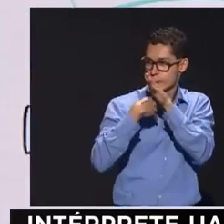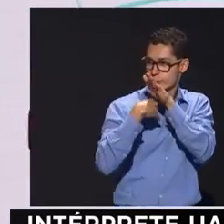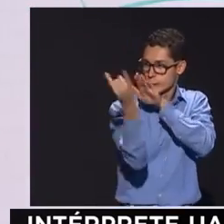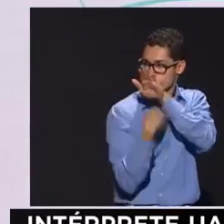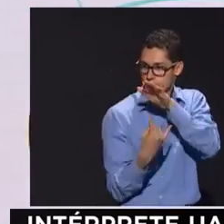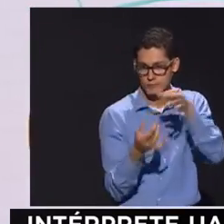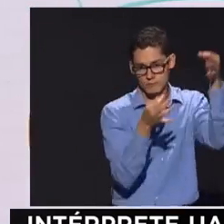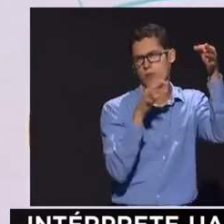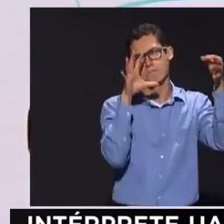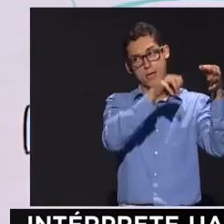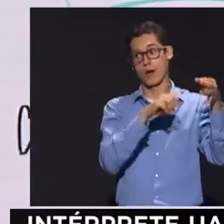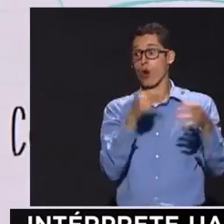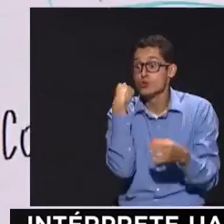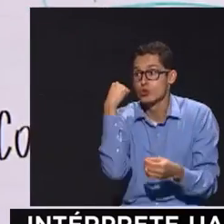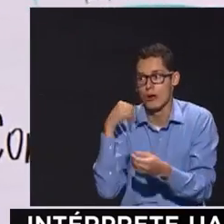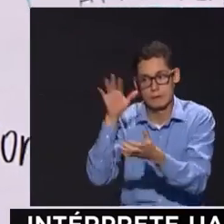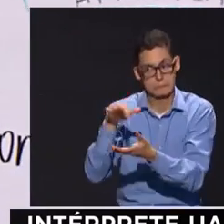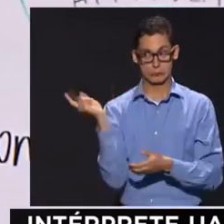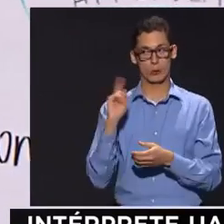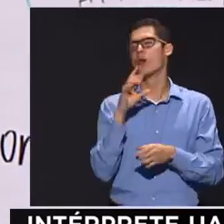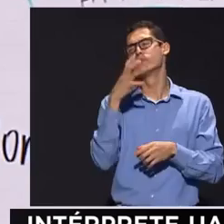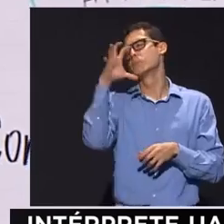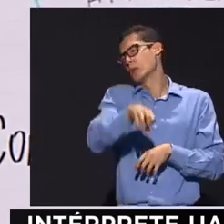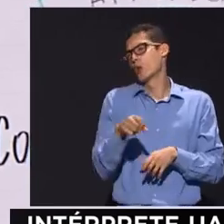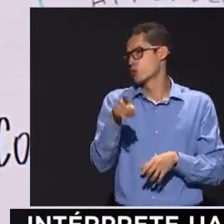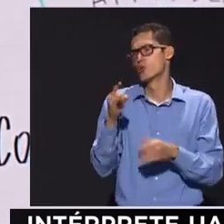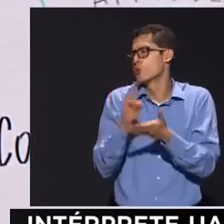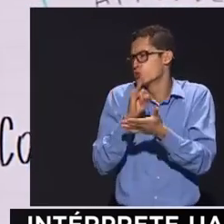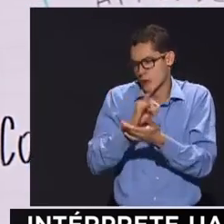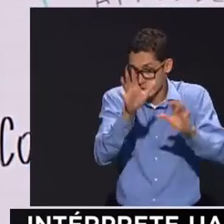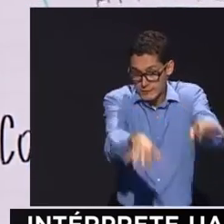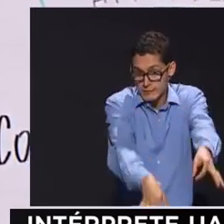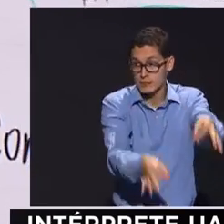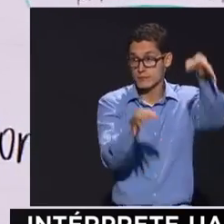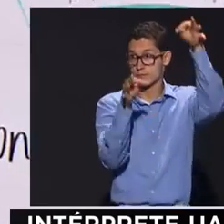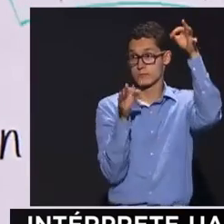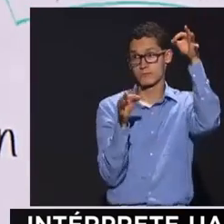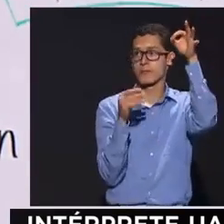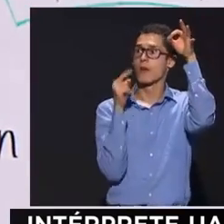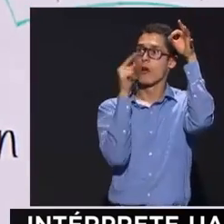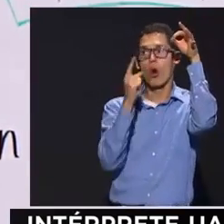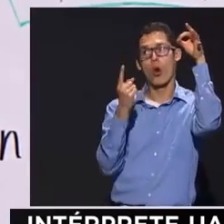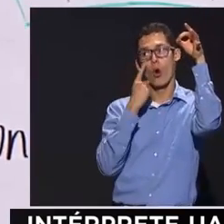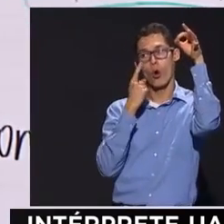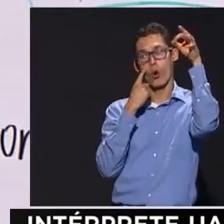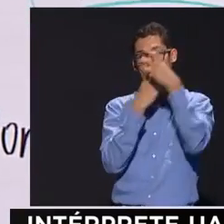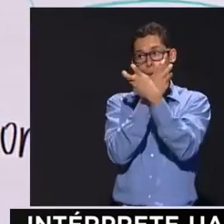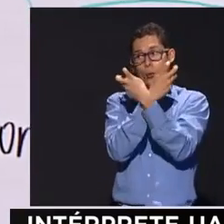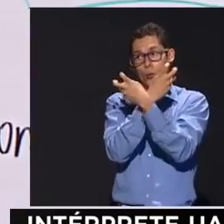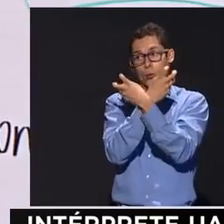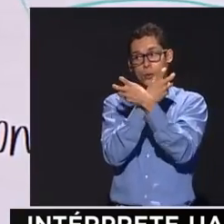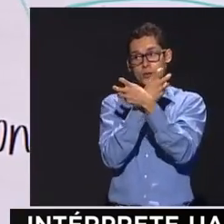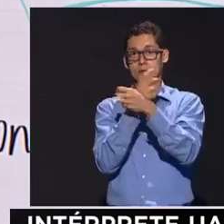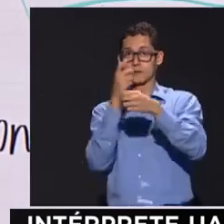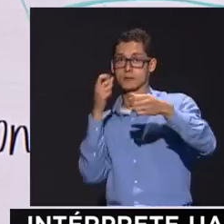del médico para una radiografía para que son un poquito chistoso vamos a evitar pegarle la radiografía